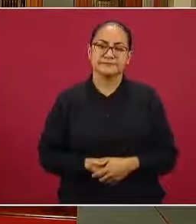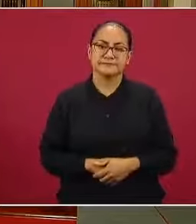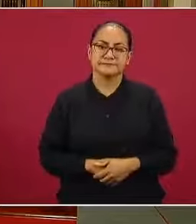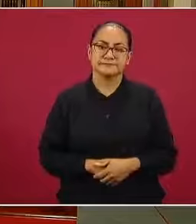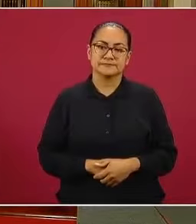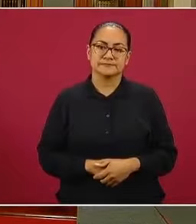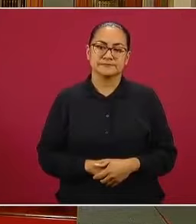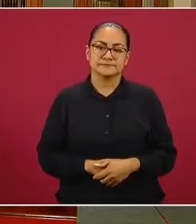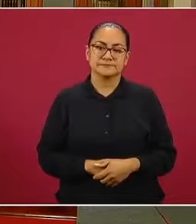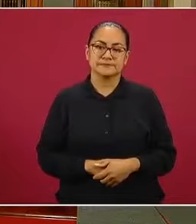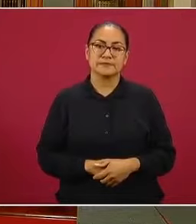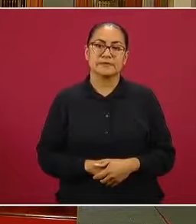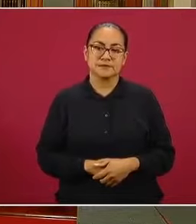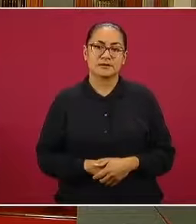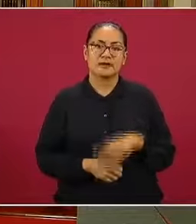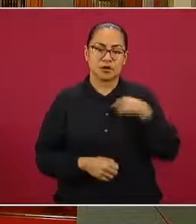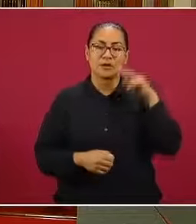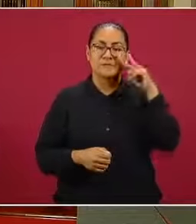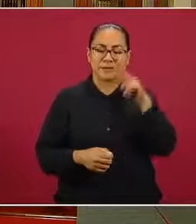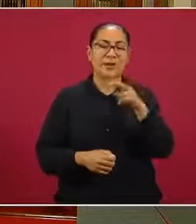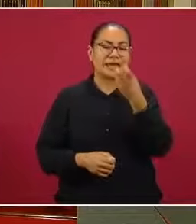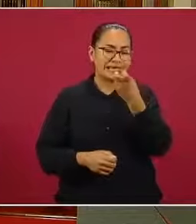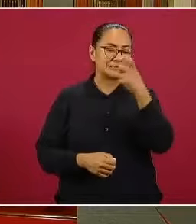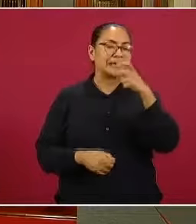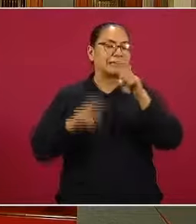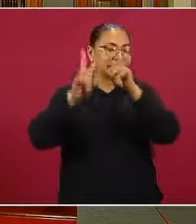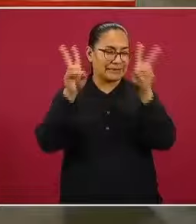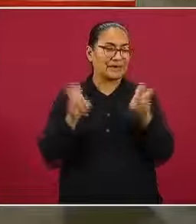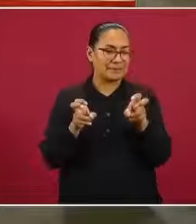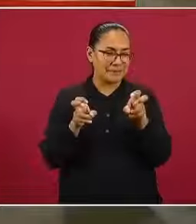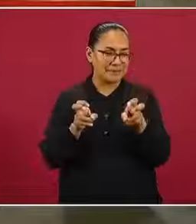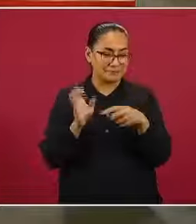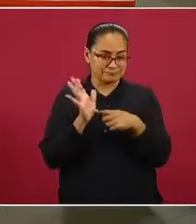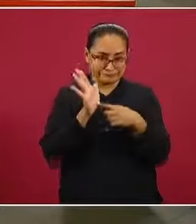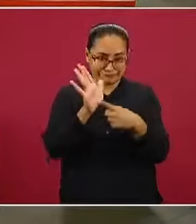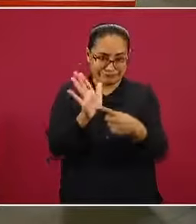edulcorantes hay un enorme cuerpo de evidencia